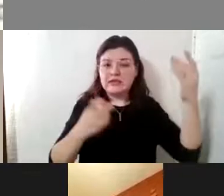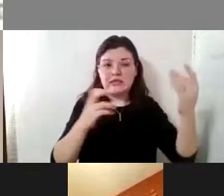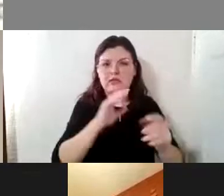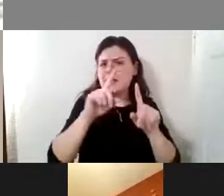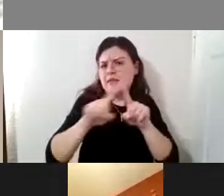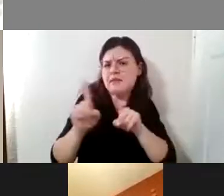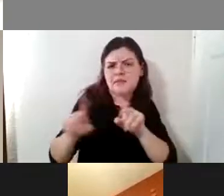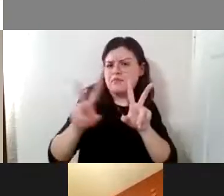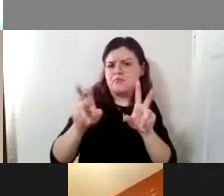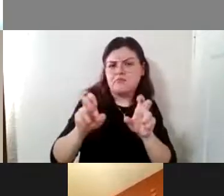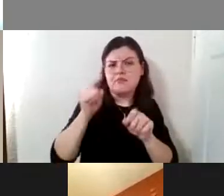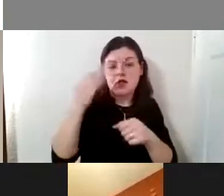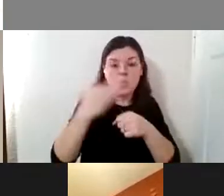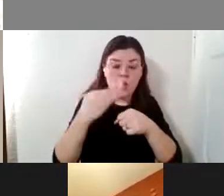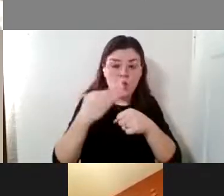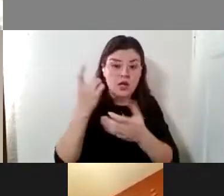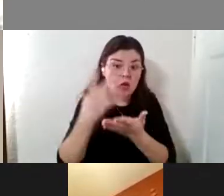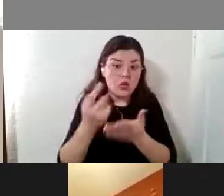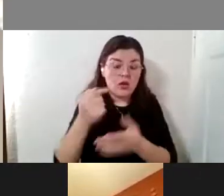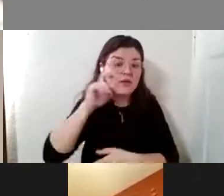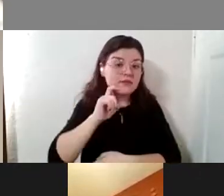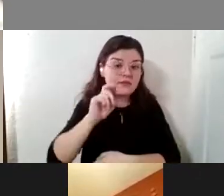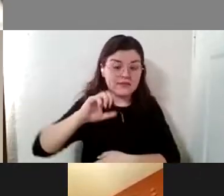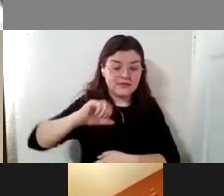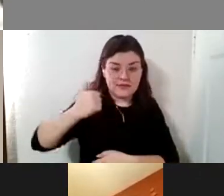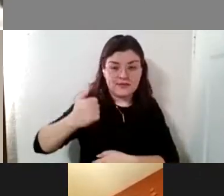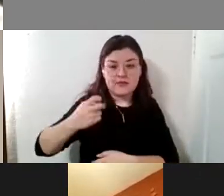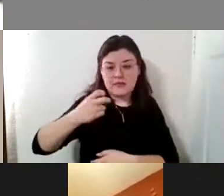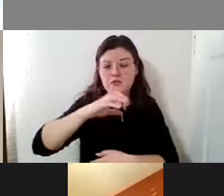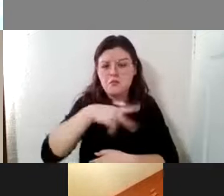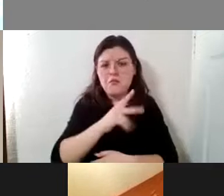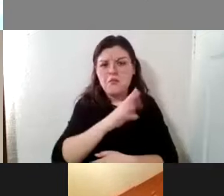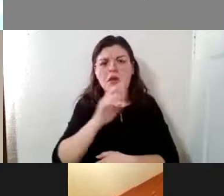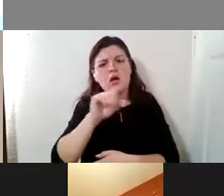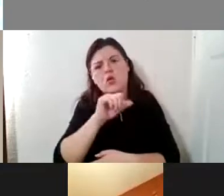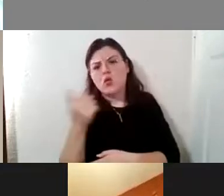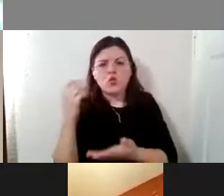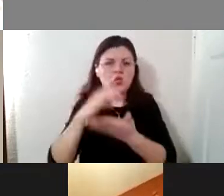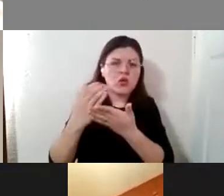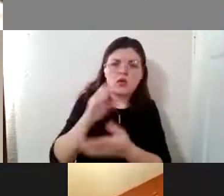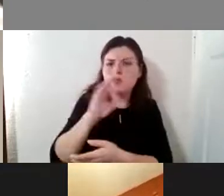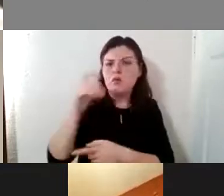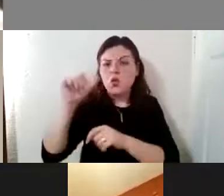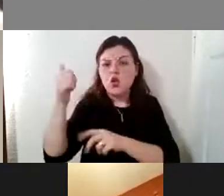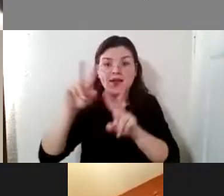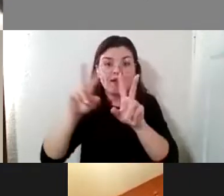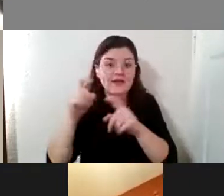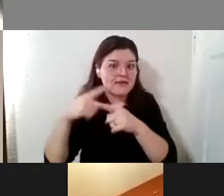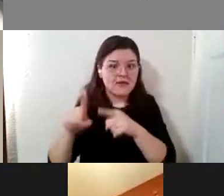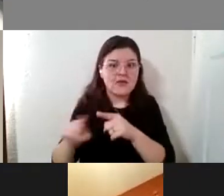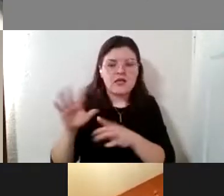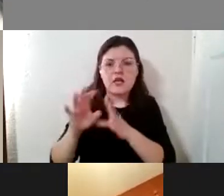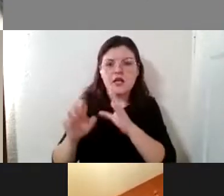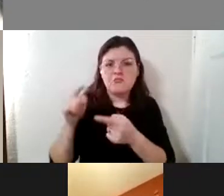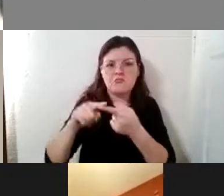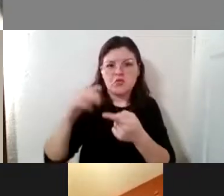ahorita hablábamos especialmente de abuso sexual, pero hay otros cuentos que nos pueden ayudar a trabajar muchísimas cosas y como lo mencionaba,